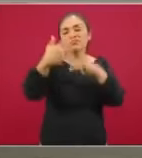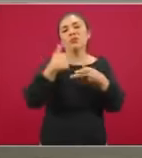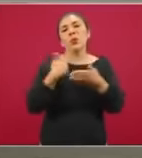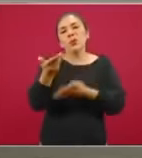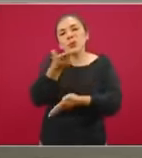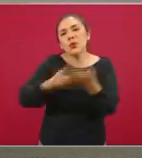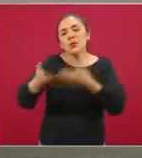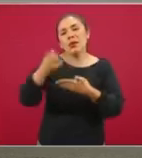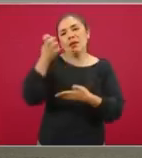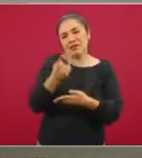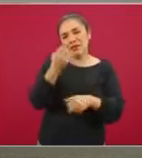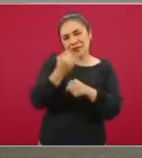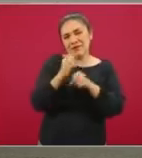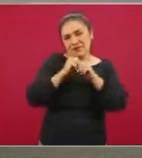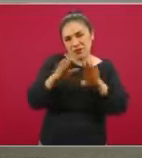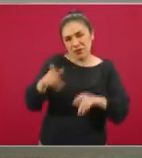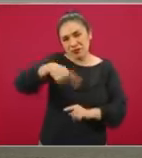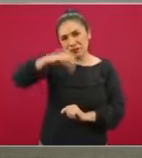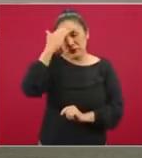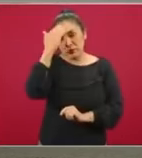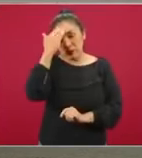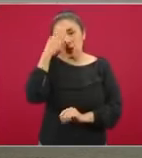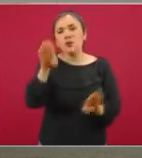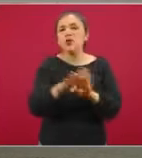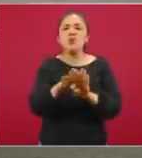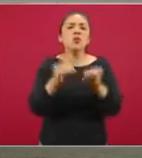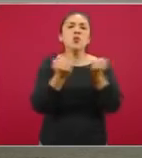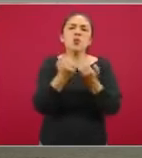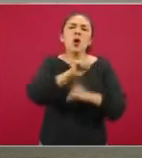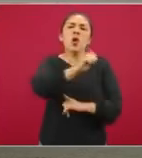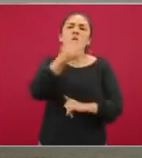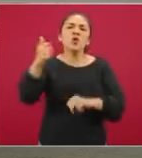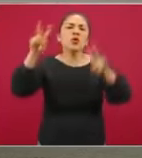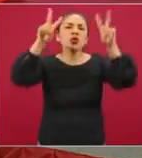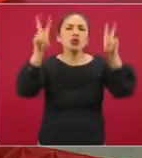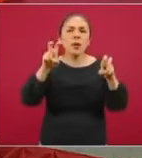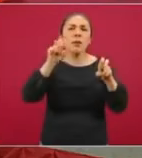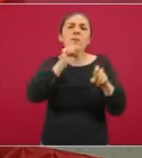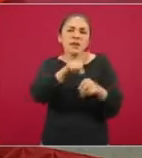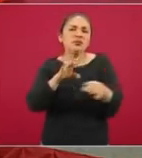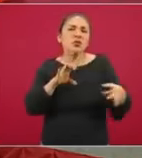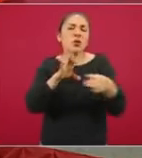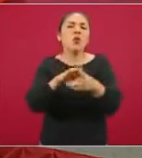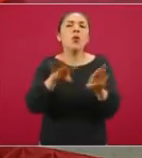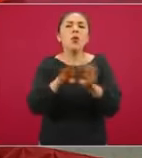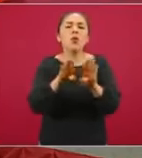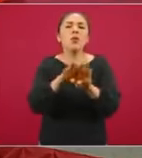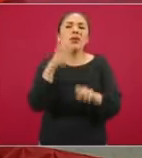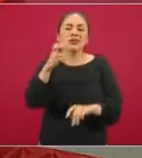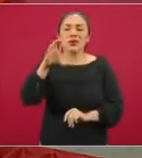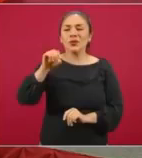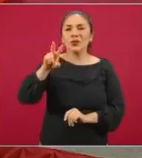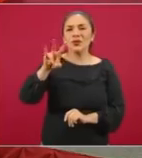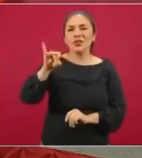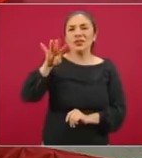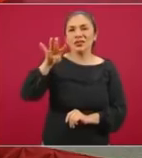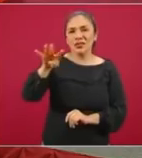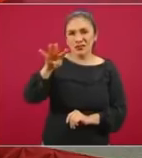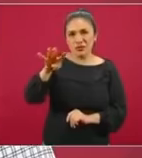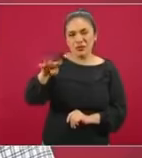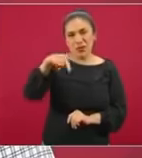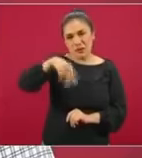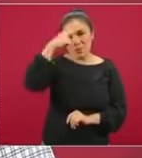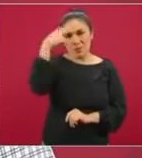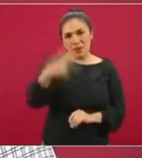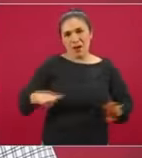compartirles información al respecto, así de como temas relacionados precisamente con el COVID-19